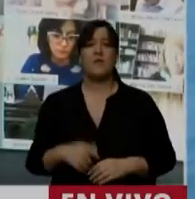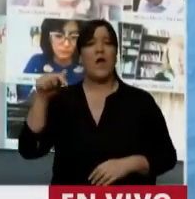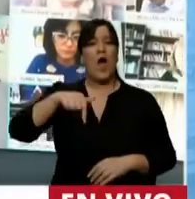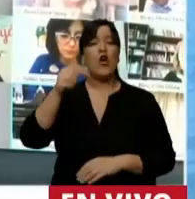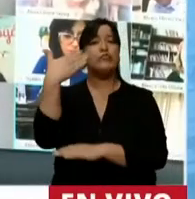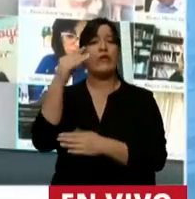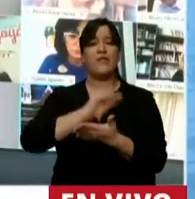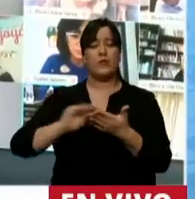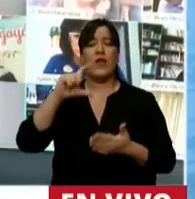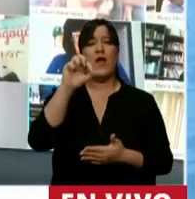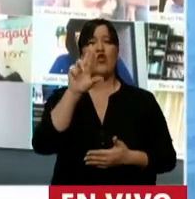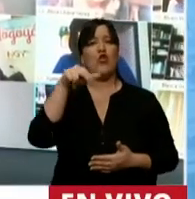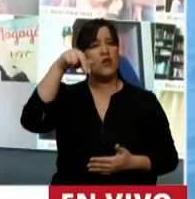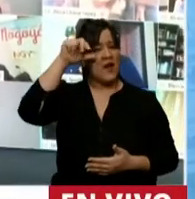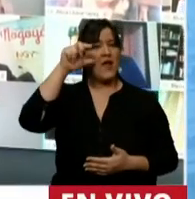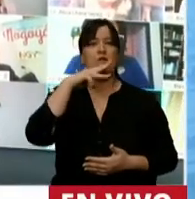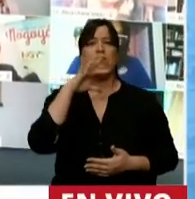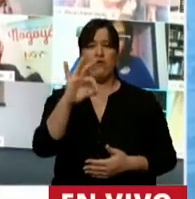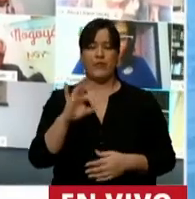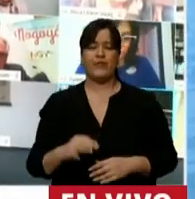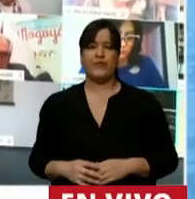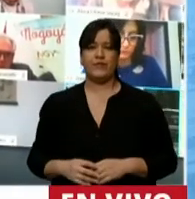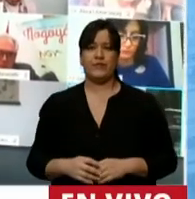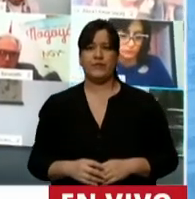Tiene la palabra la diputada Cornejo.